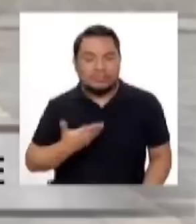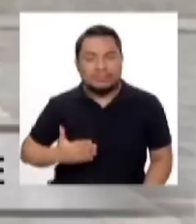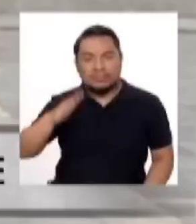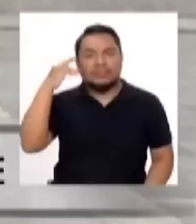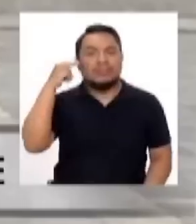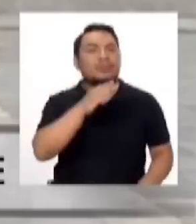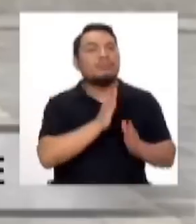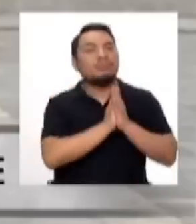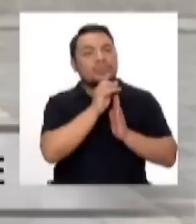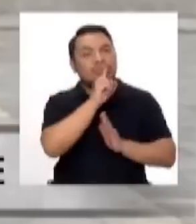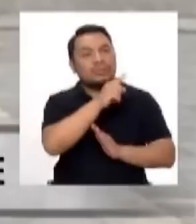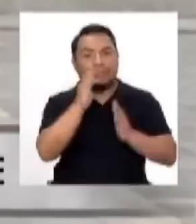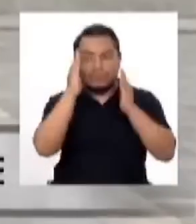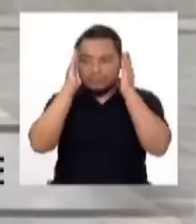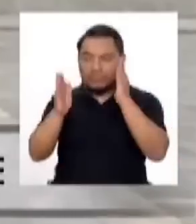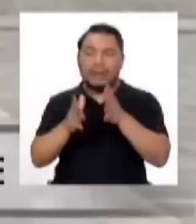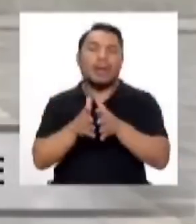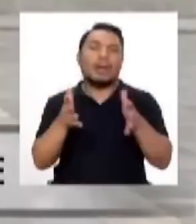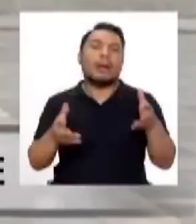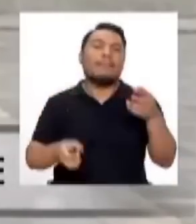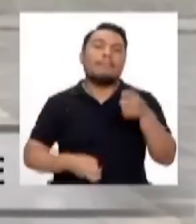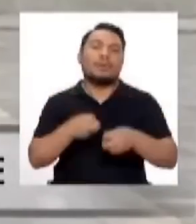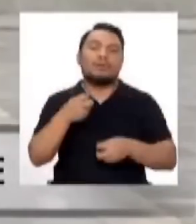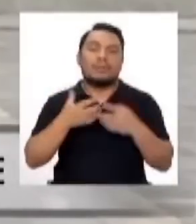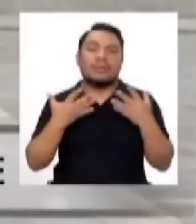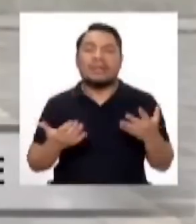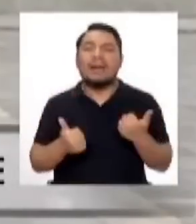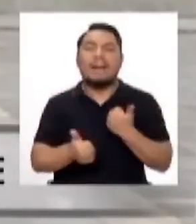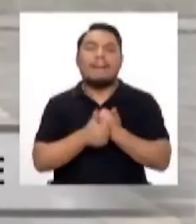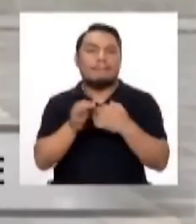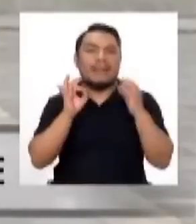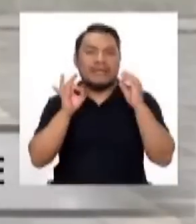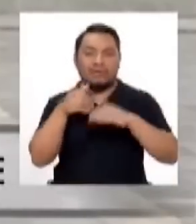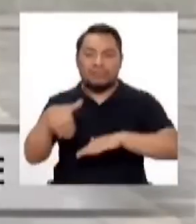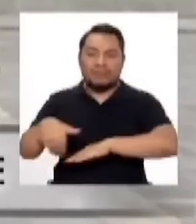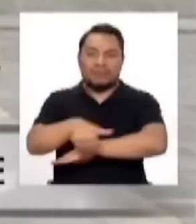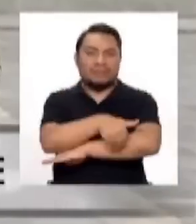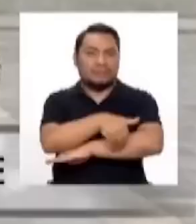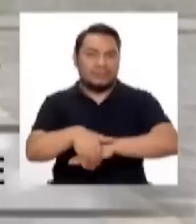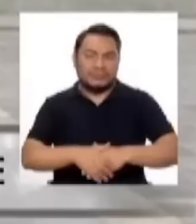enfocarse en el gran problema que significa la inseguridad ciudadana.